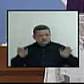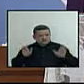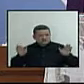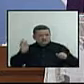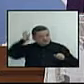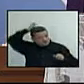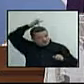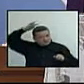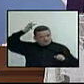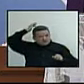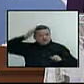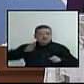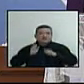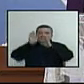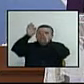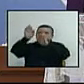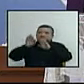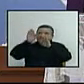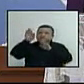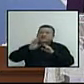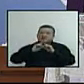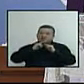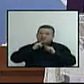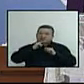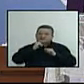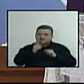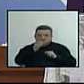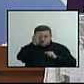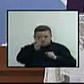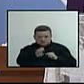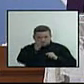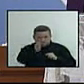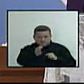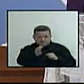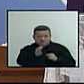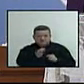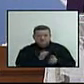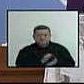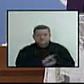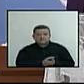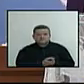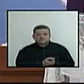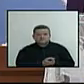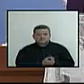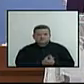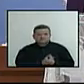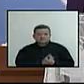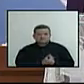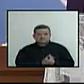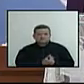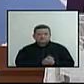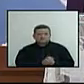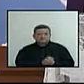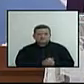santos, te alabamos proclamando sin cesar.